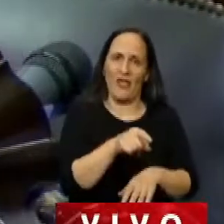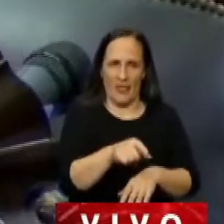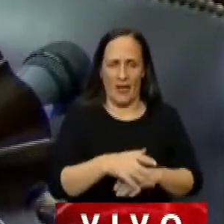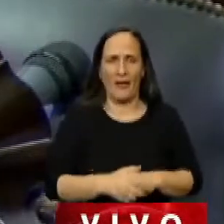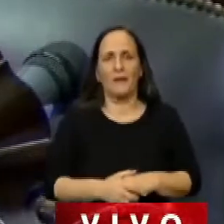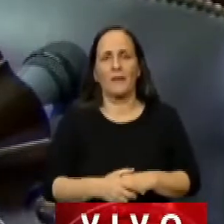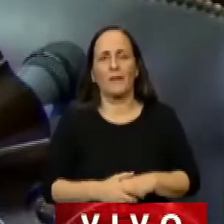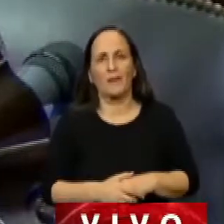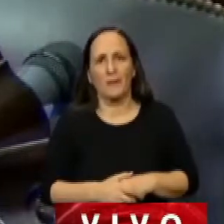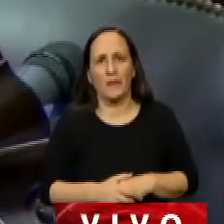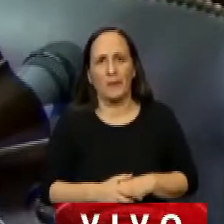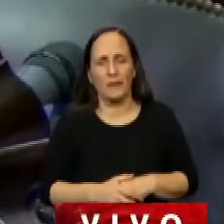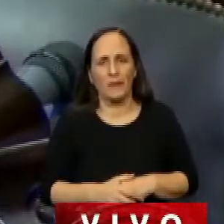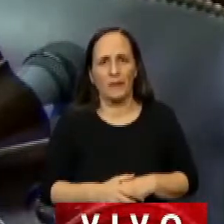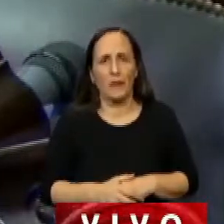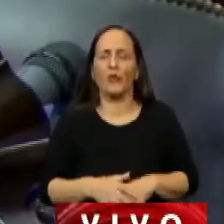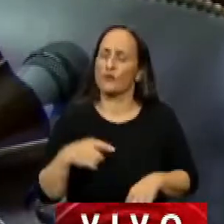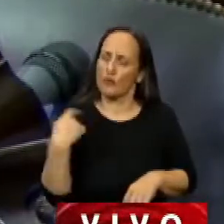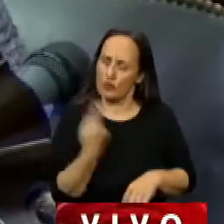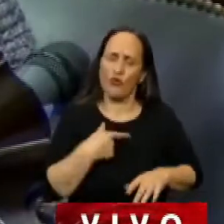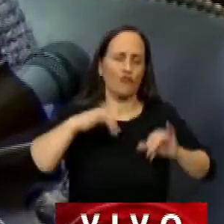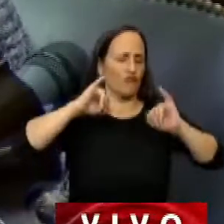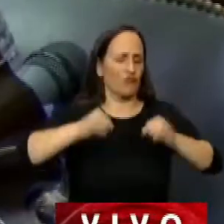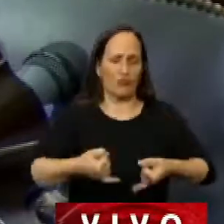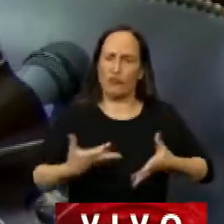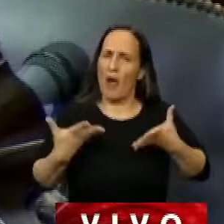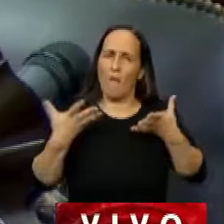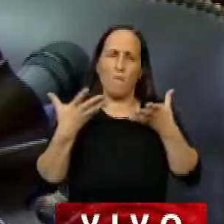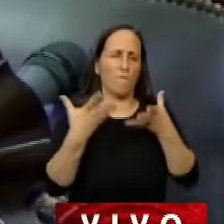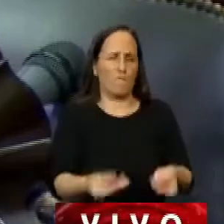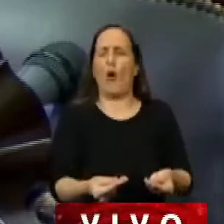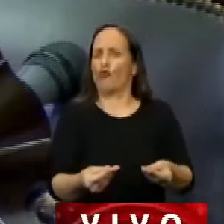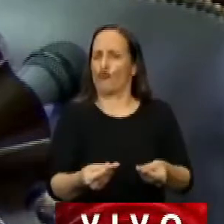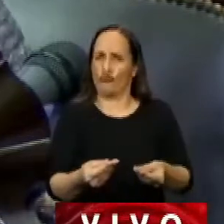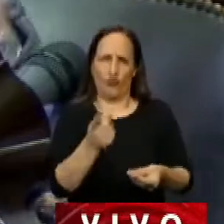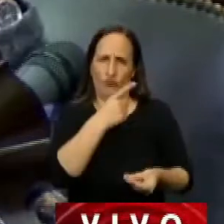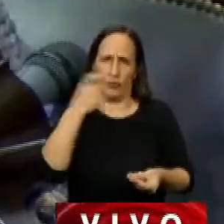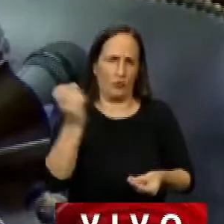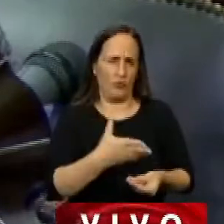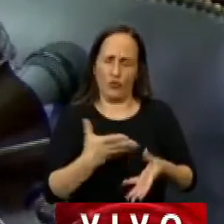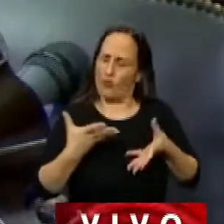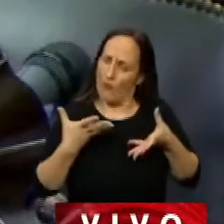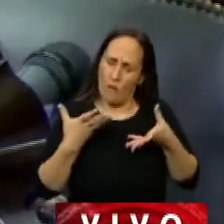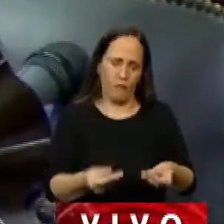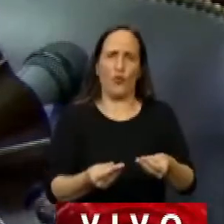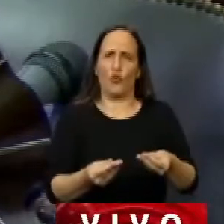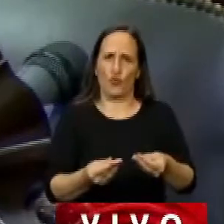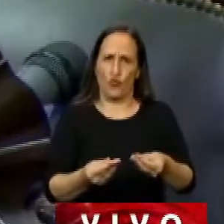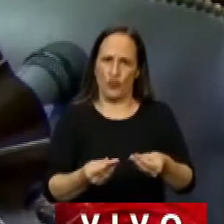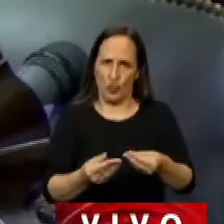que vaya todo nuestro apoyo y una conclusión. Se ha